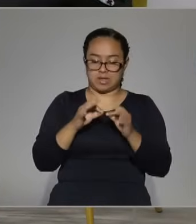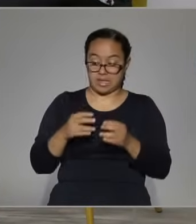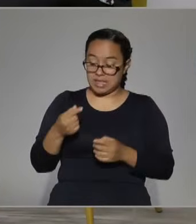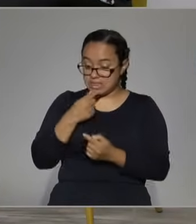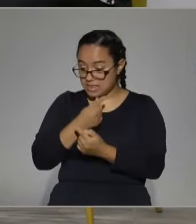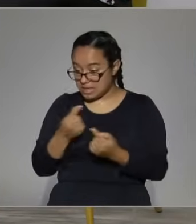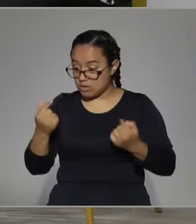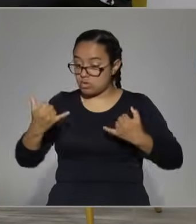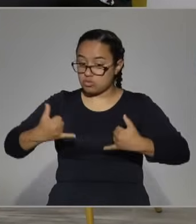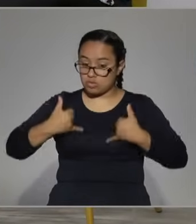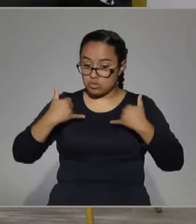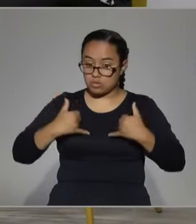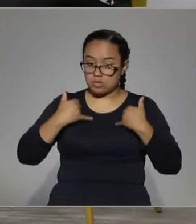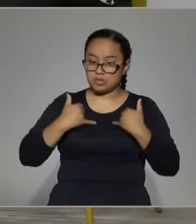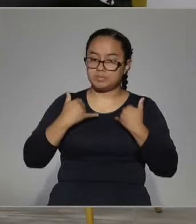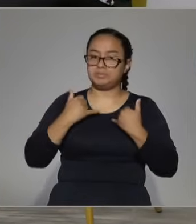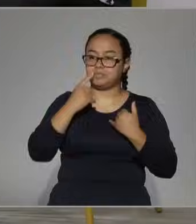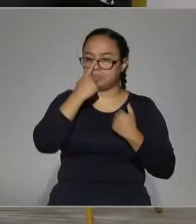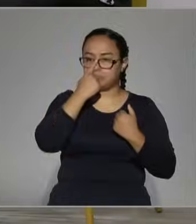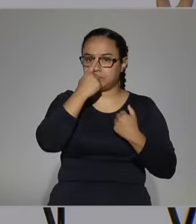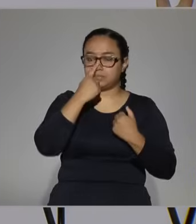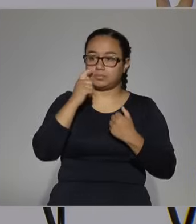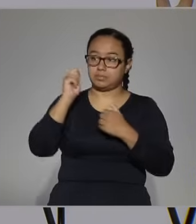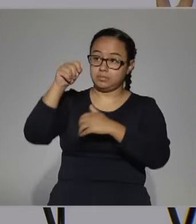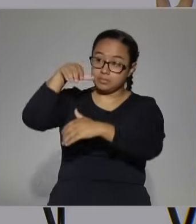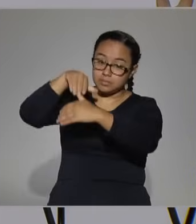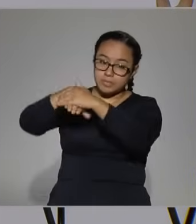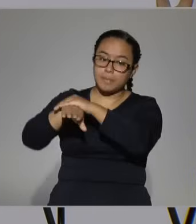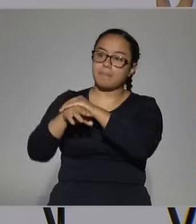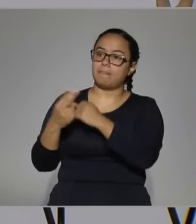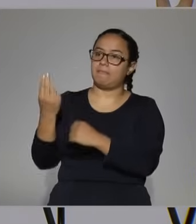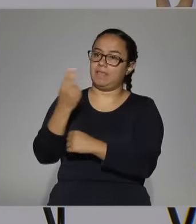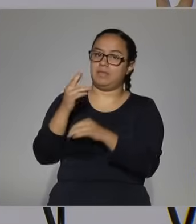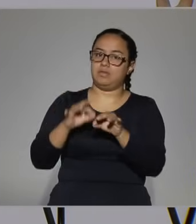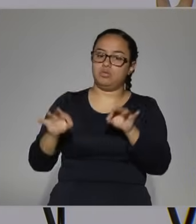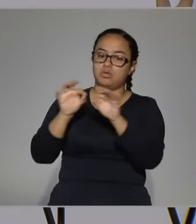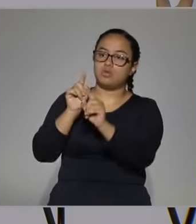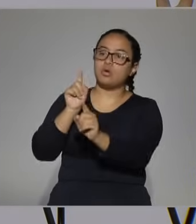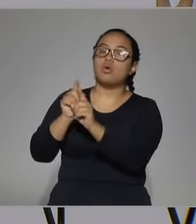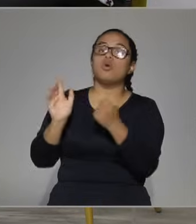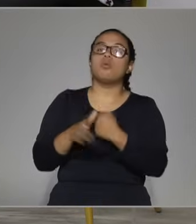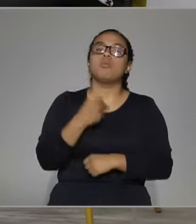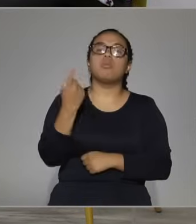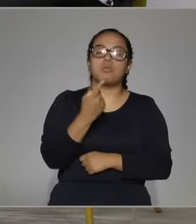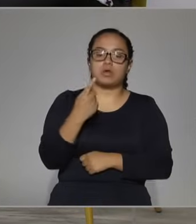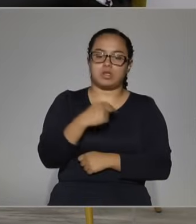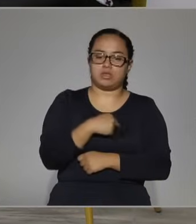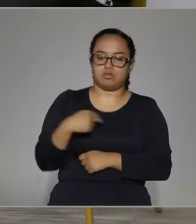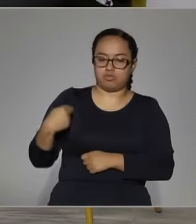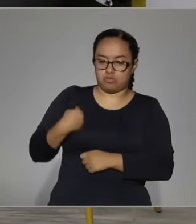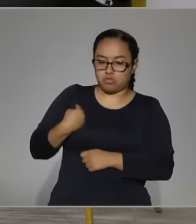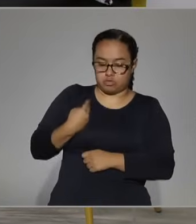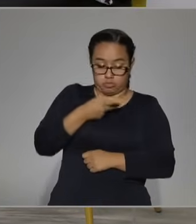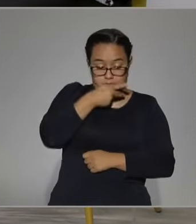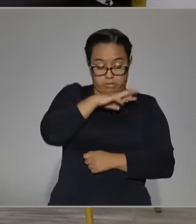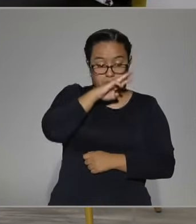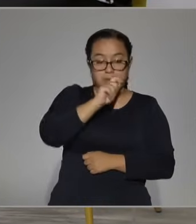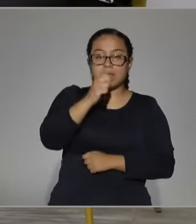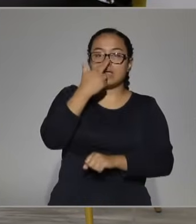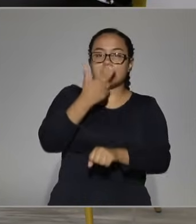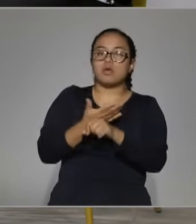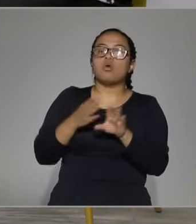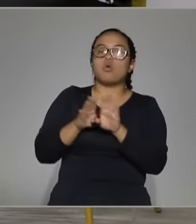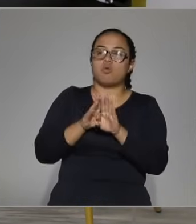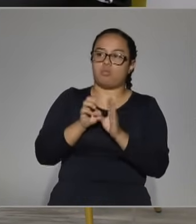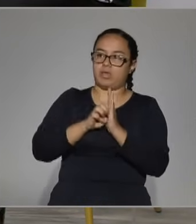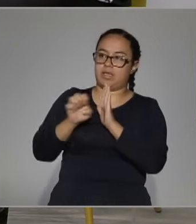chavitos, incluso en su espacio de formación formal, porque nosotros somos parte de la formación informal. A nosotros nos toca con el ejemplo.